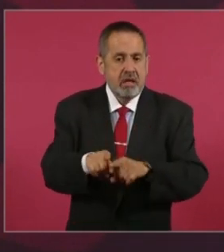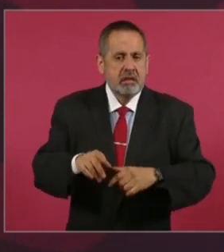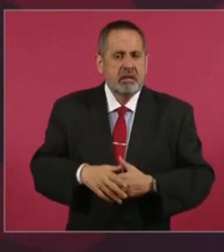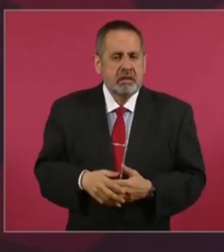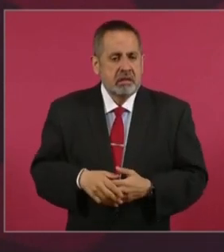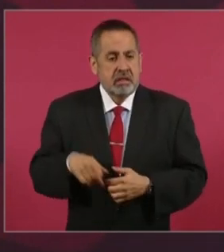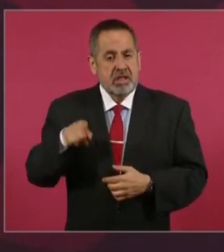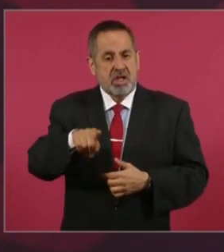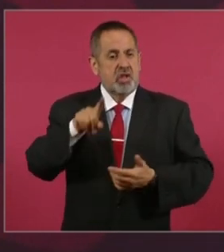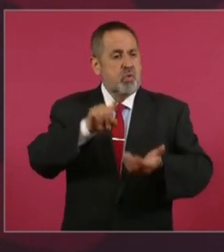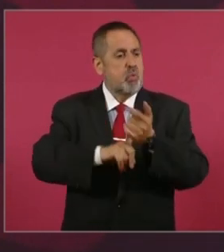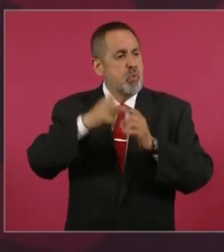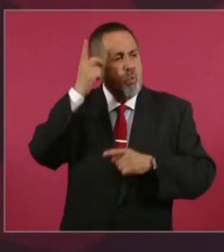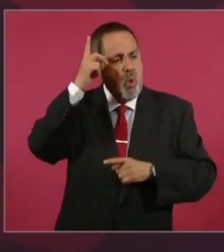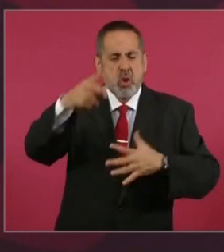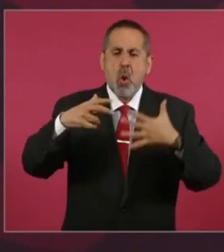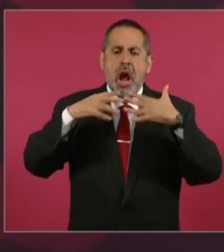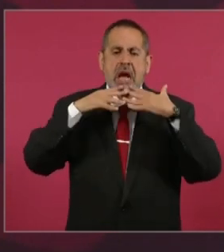un hacendado.